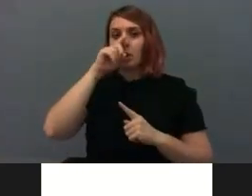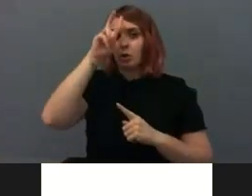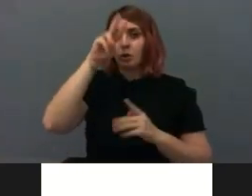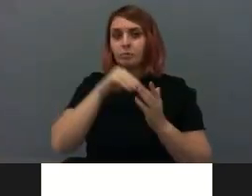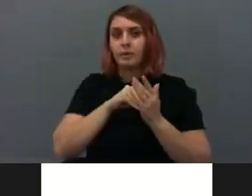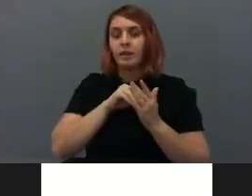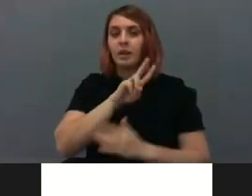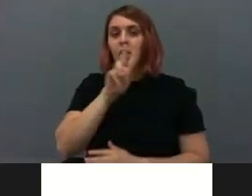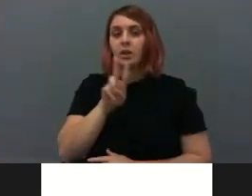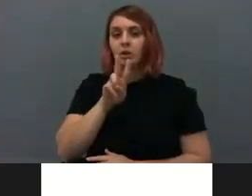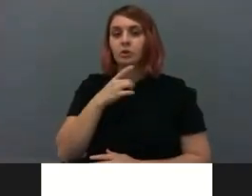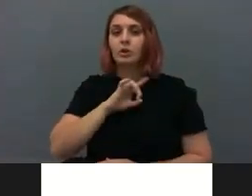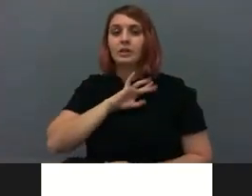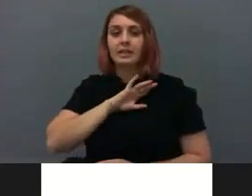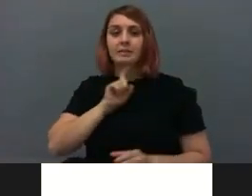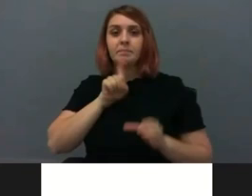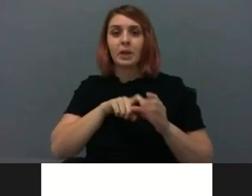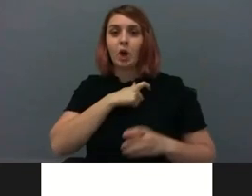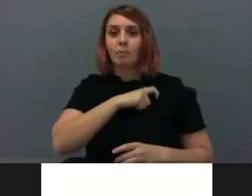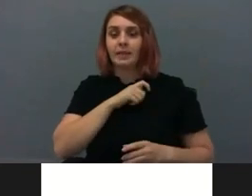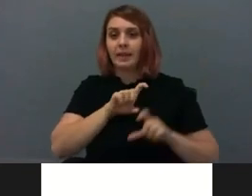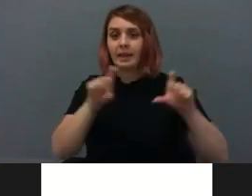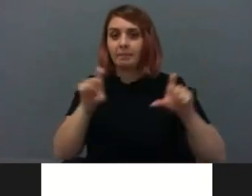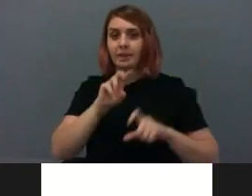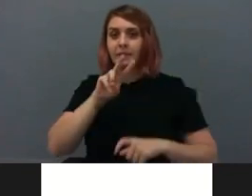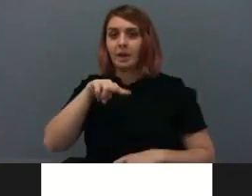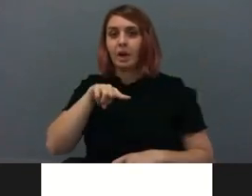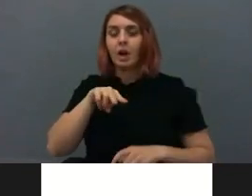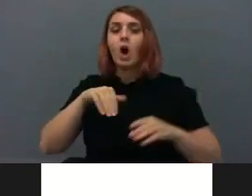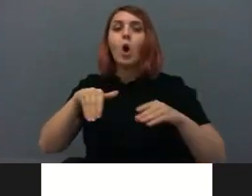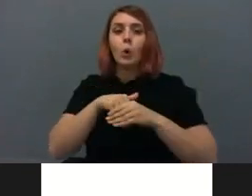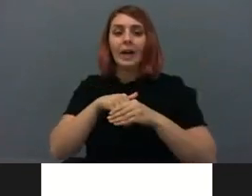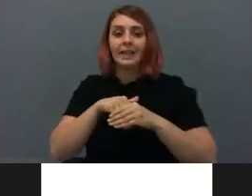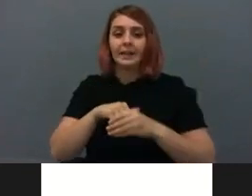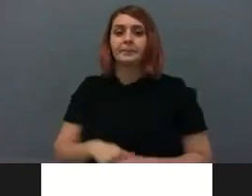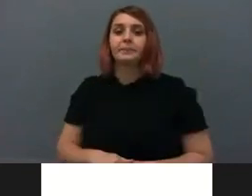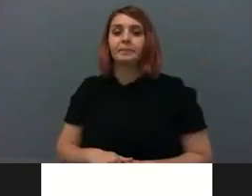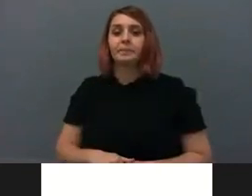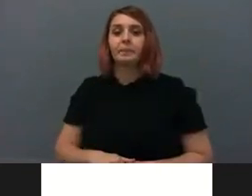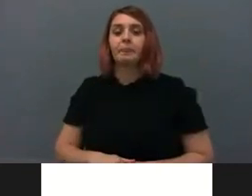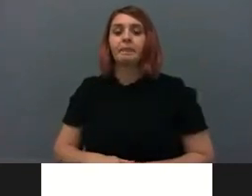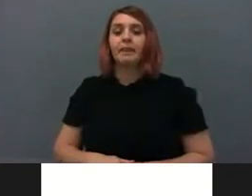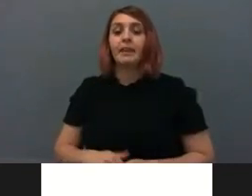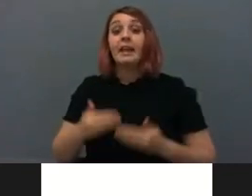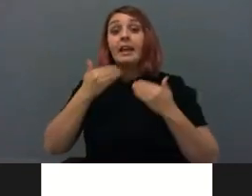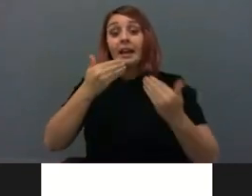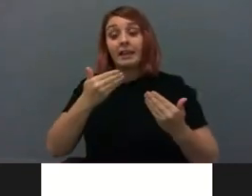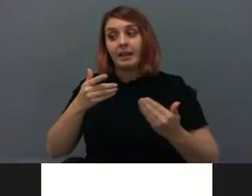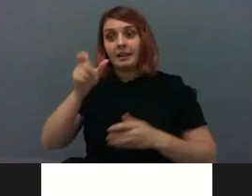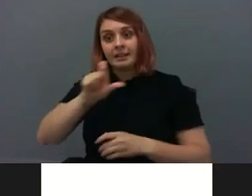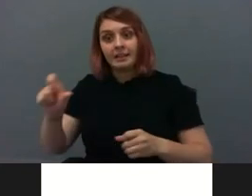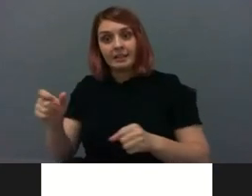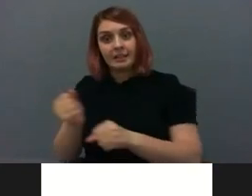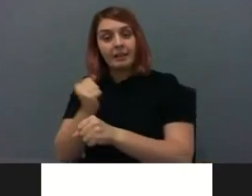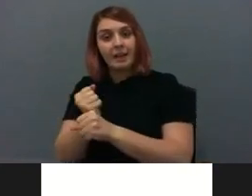sindical, incorporándome al comité de empresa de UGT en AXA. Tengo que decir que gracias a la generosidad de estos trabajadores, dentro